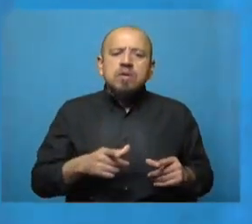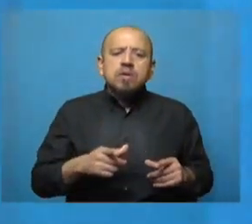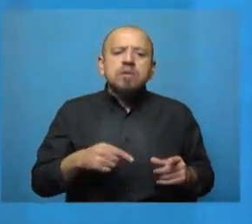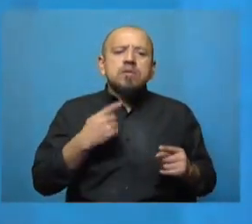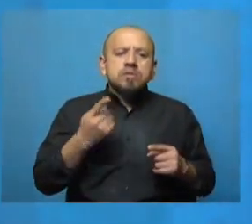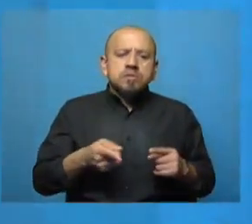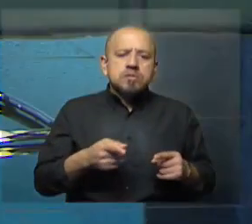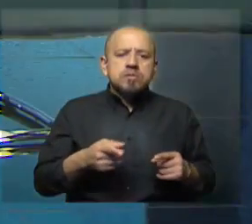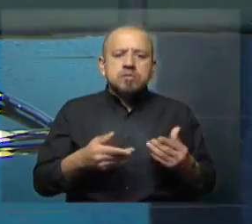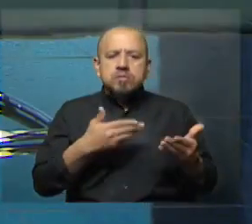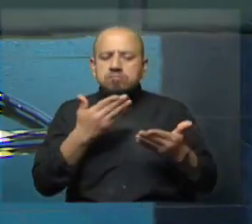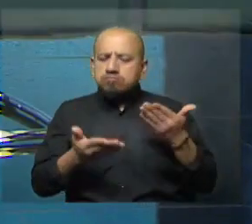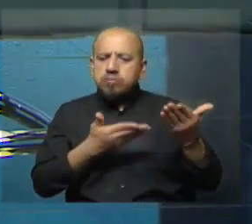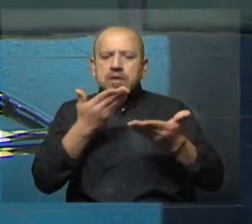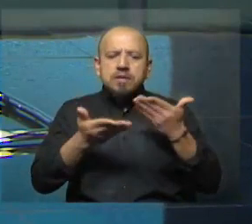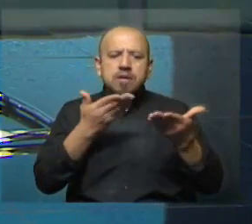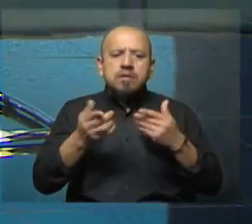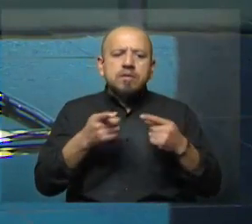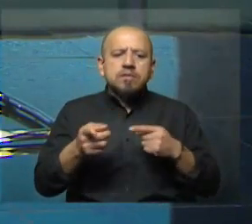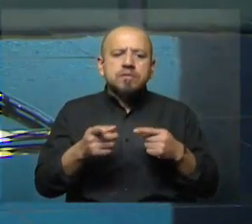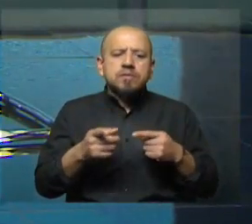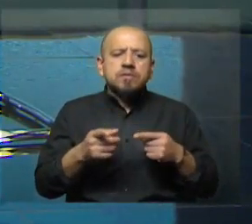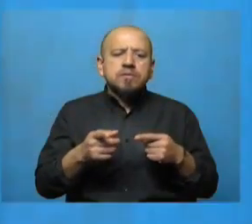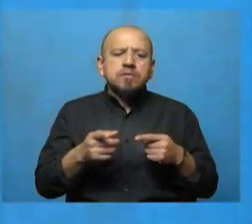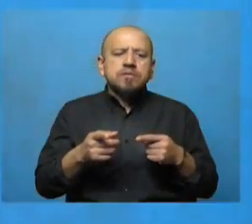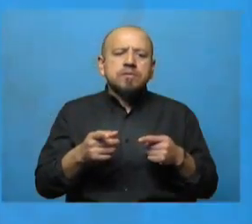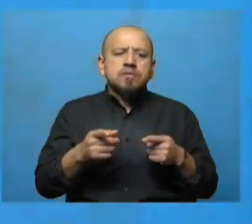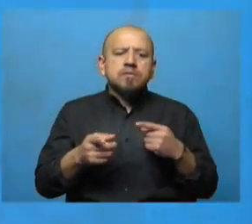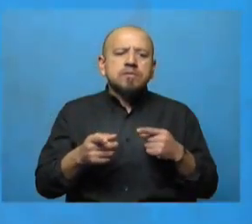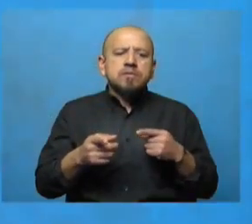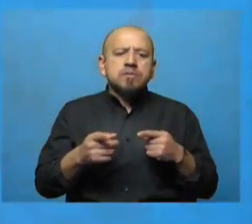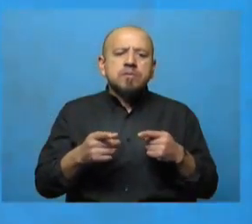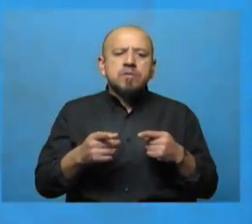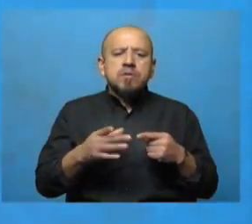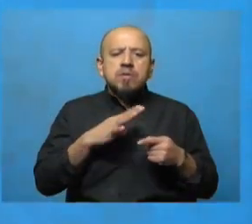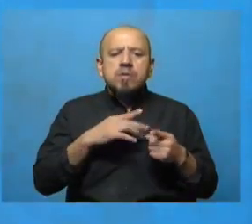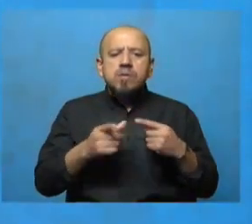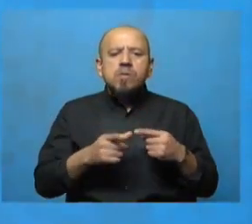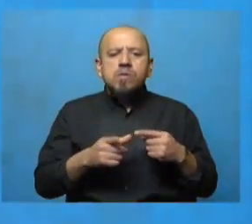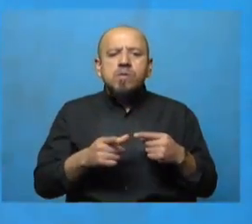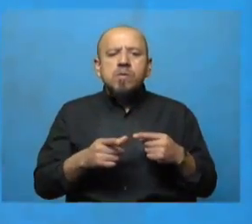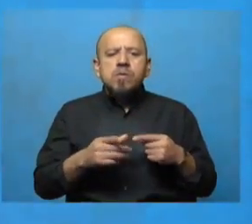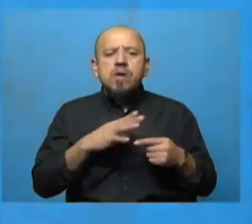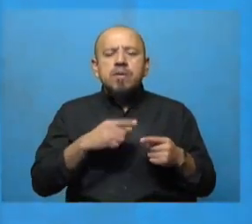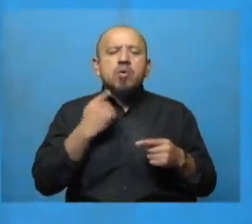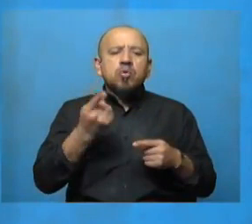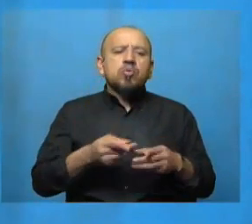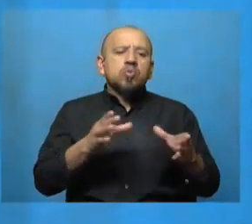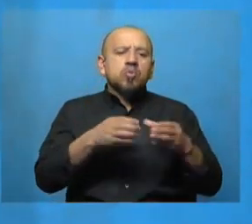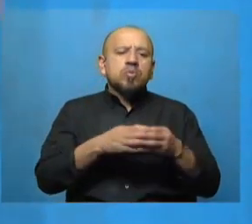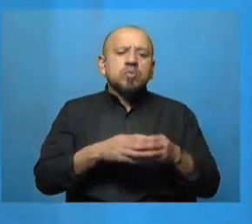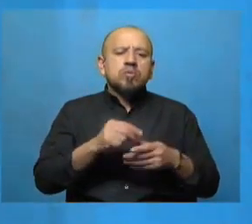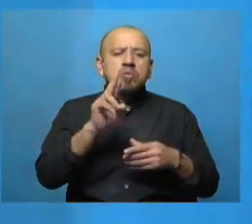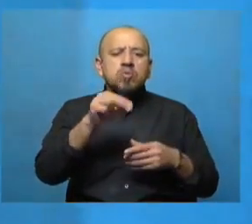era Era una onda por el estilo bueno Estaba Ricardo vuelo Tenía muchos grupos no